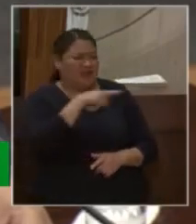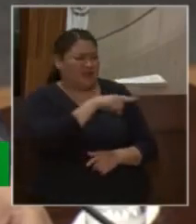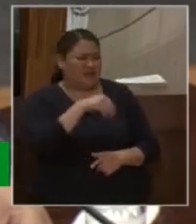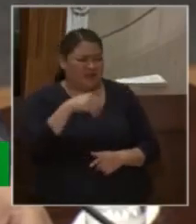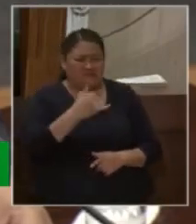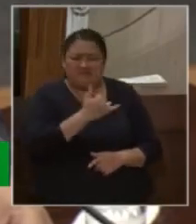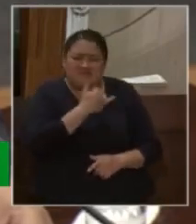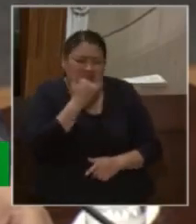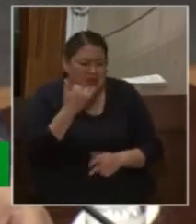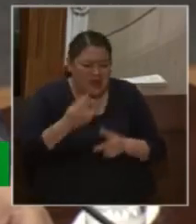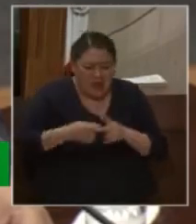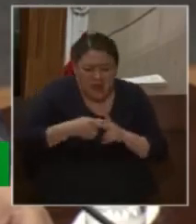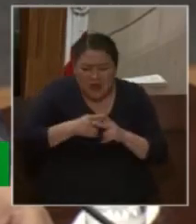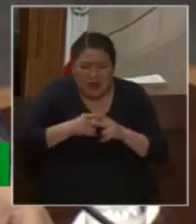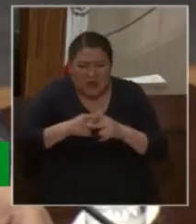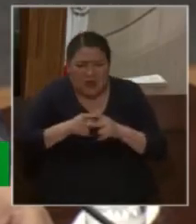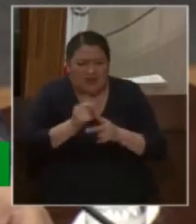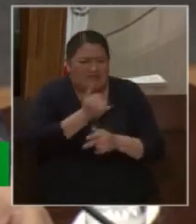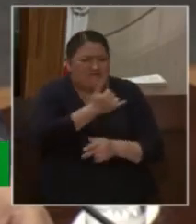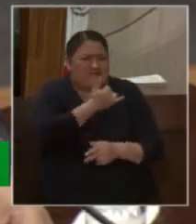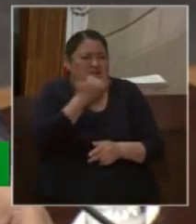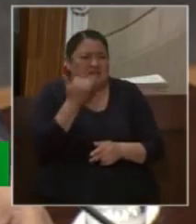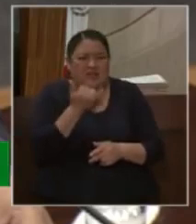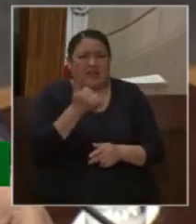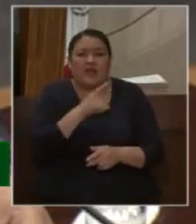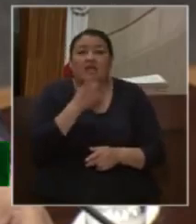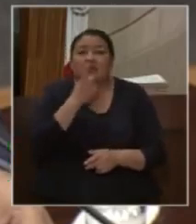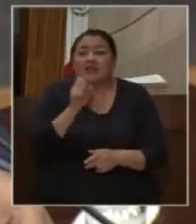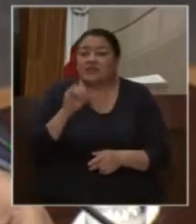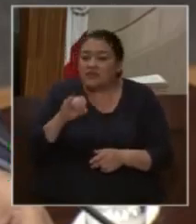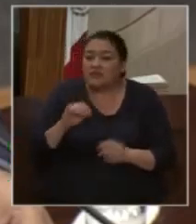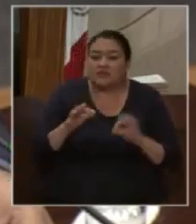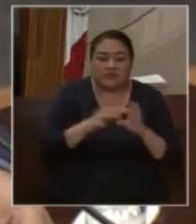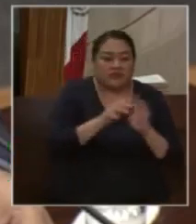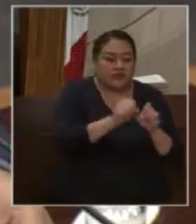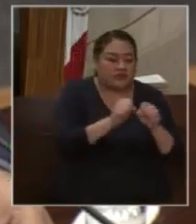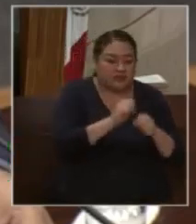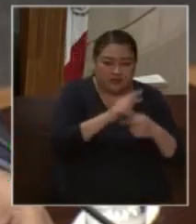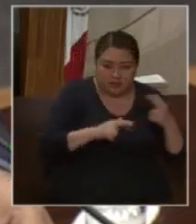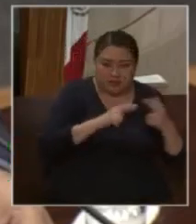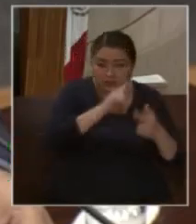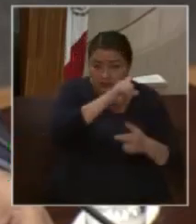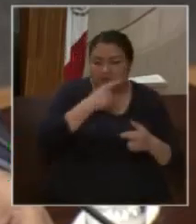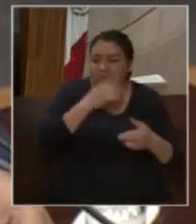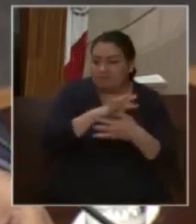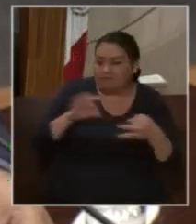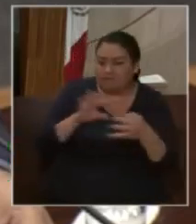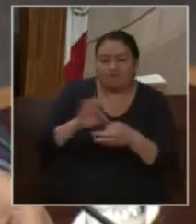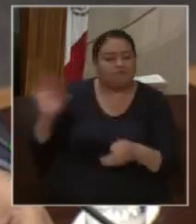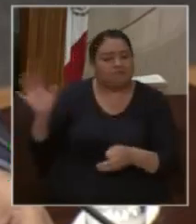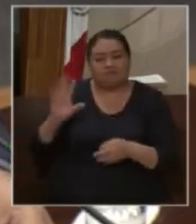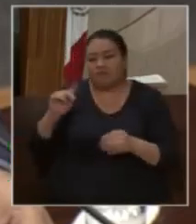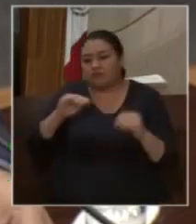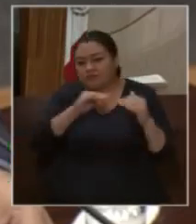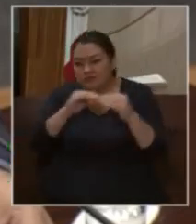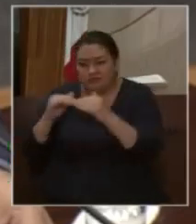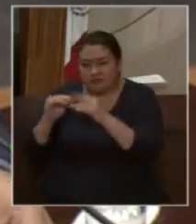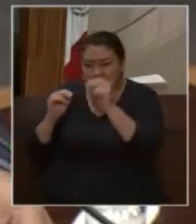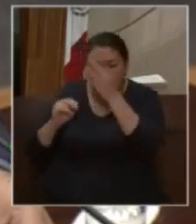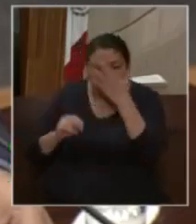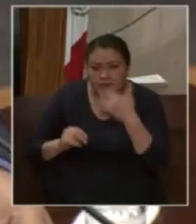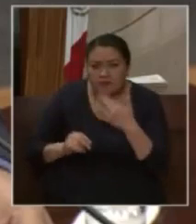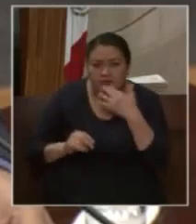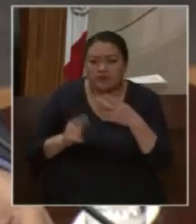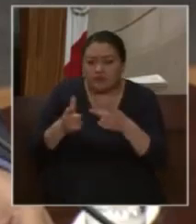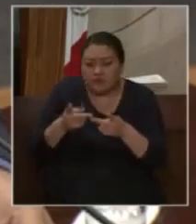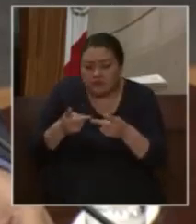de determinancia porque se consideraron ajustadas a derecho las razones que expresó la Sala Regional respecto a que no existieron condiciones de igualdad